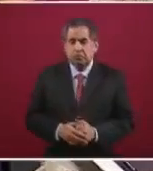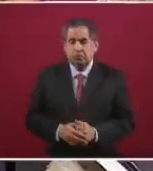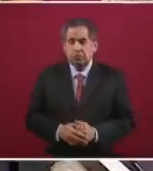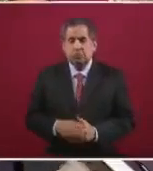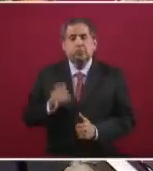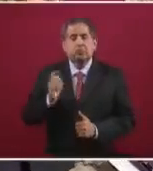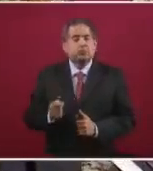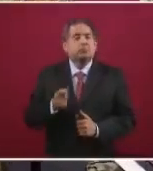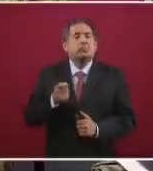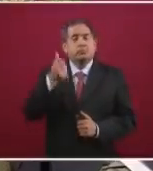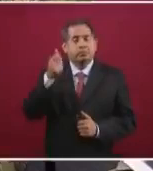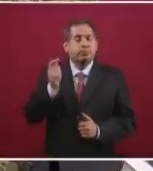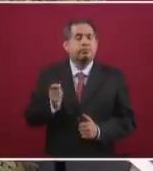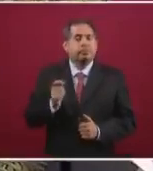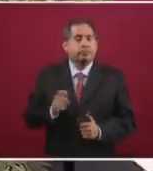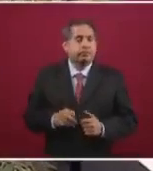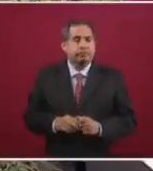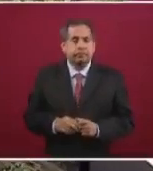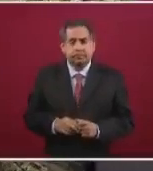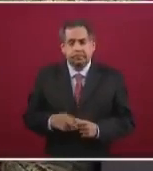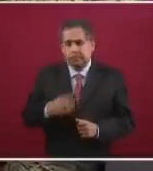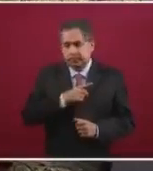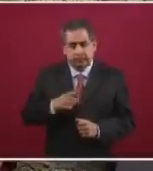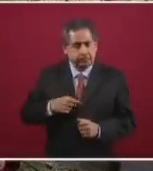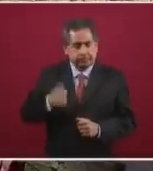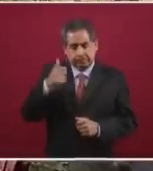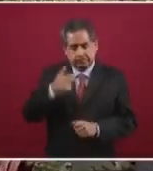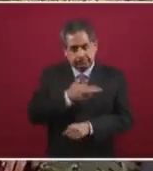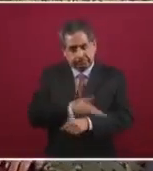Se tiene que llevar a cabo